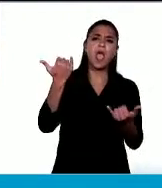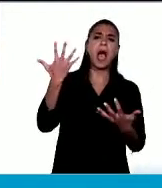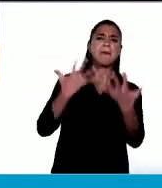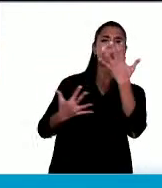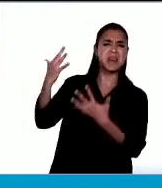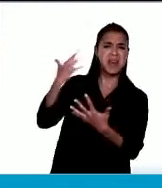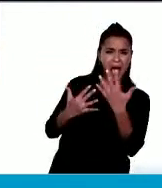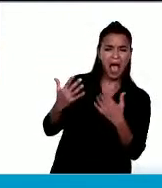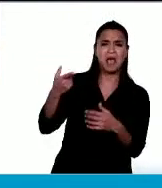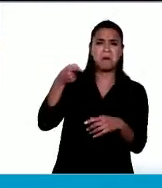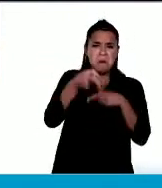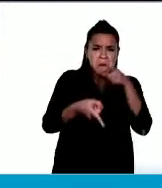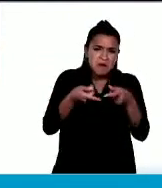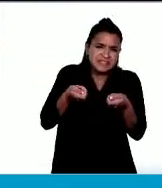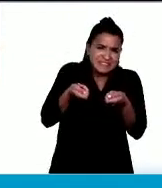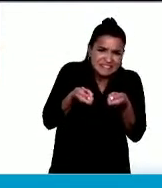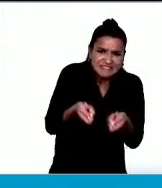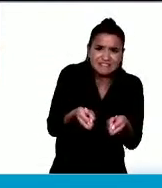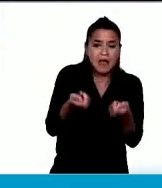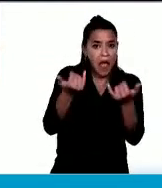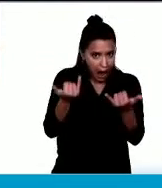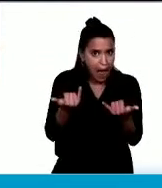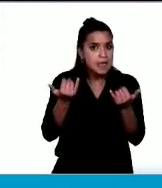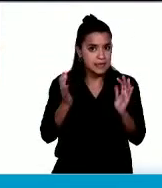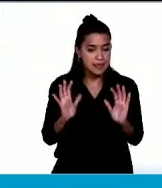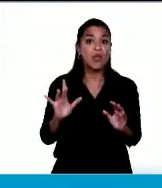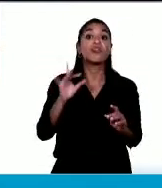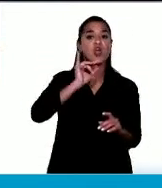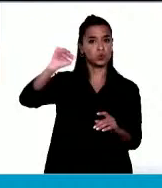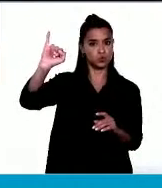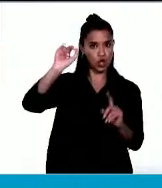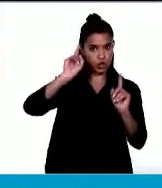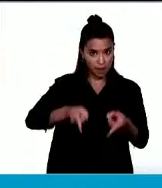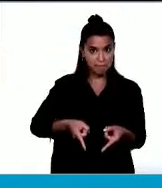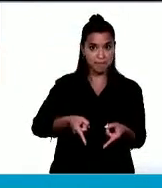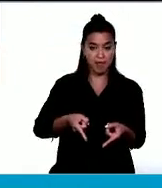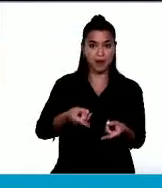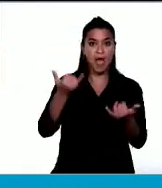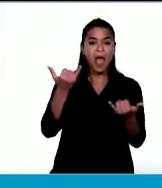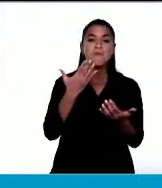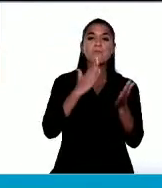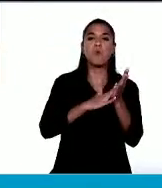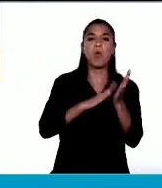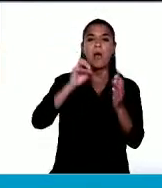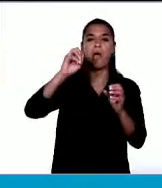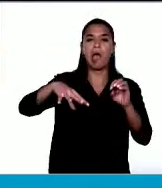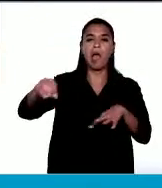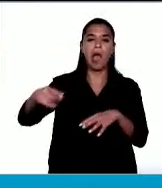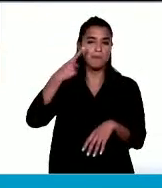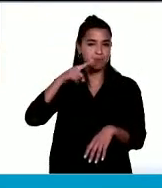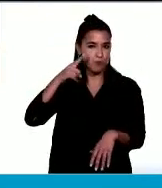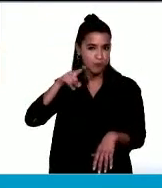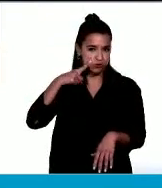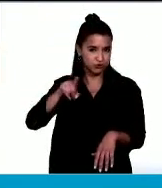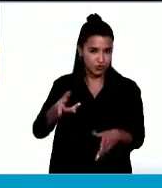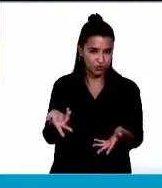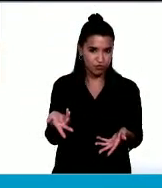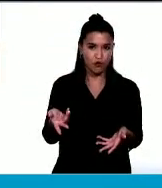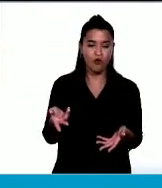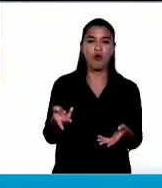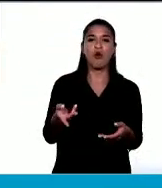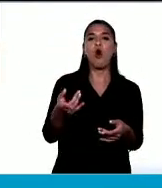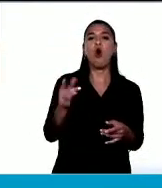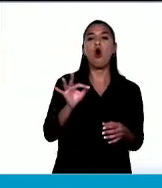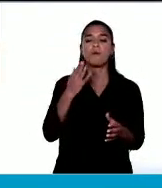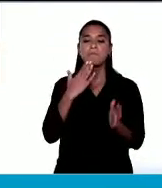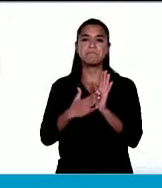ha recibido aprietes, ha denunciado que se han plantado pruebas, que se han plantado pistas